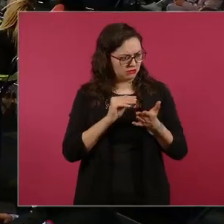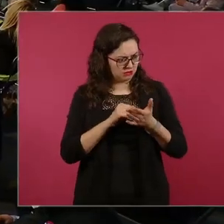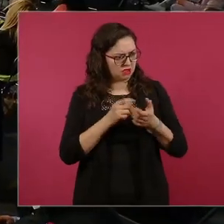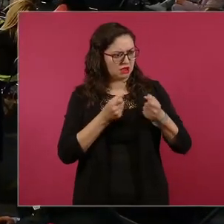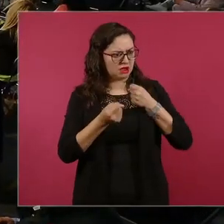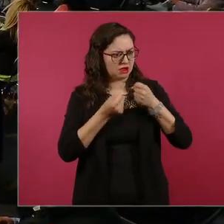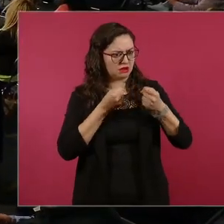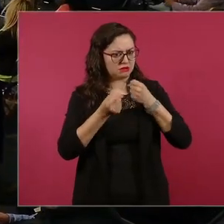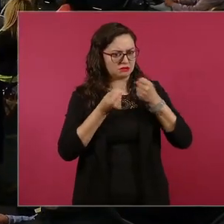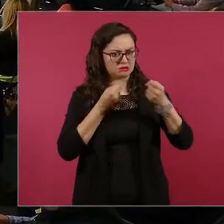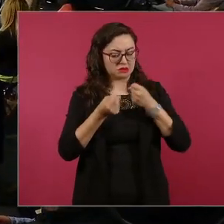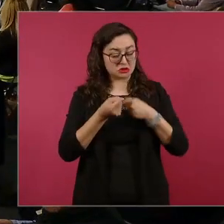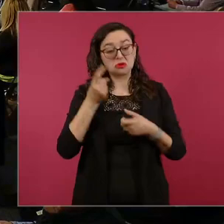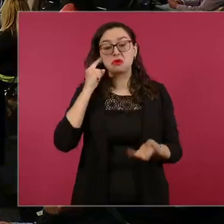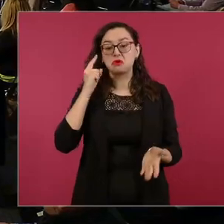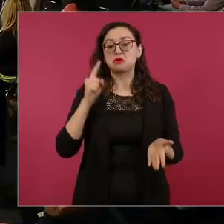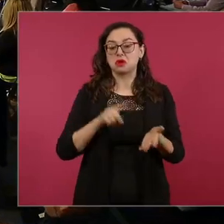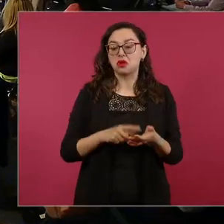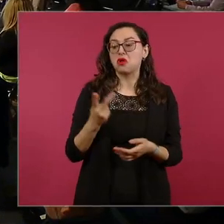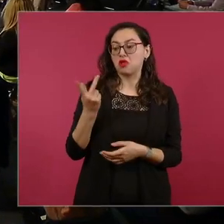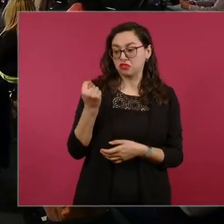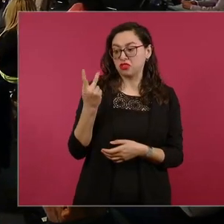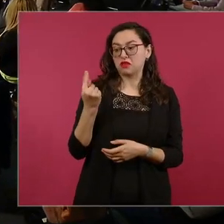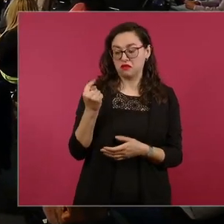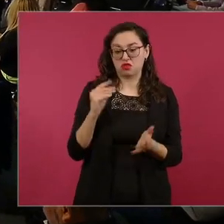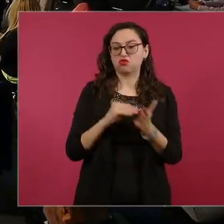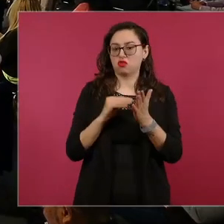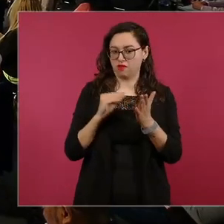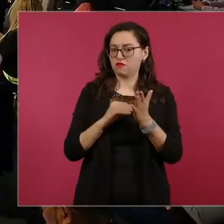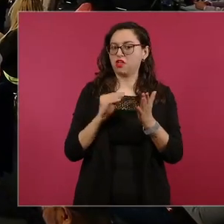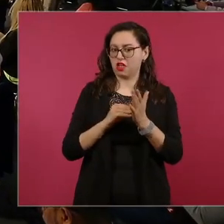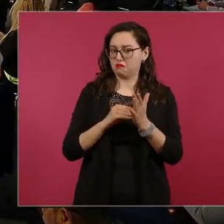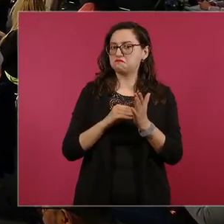las televisoras en buen nivel,